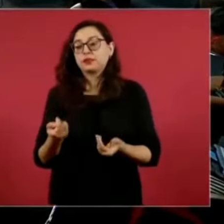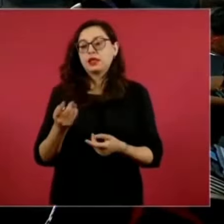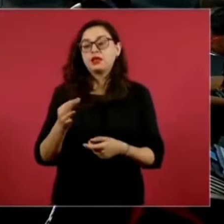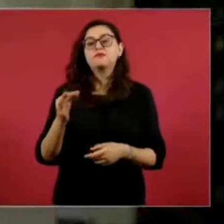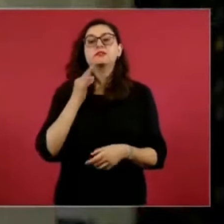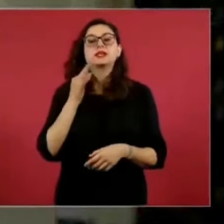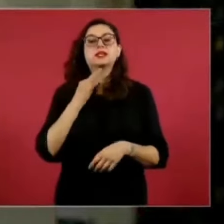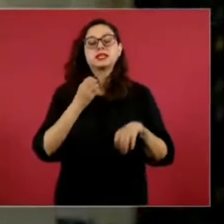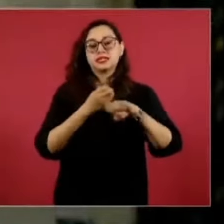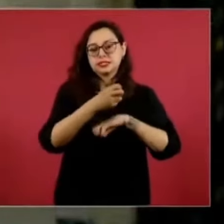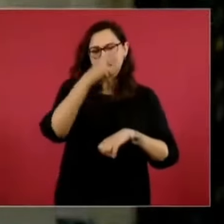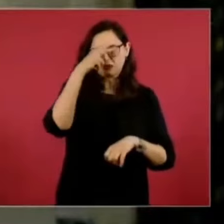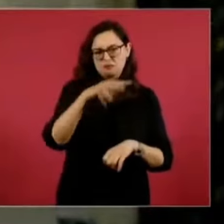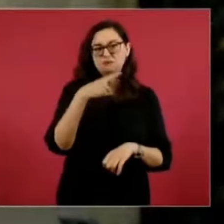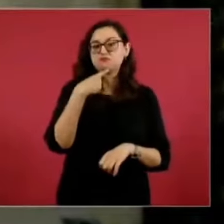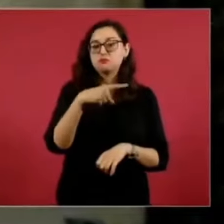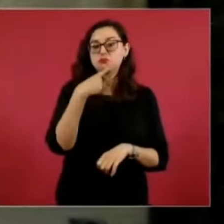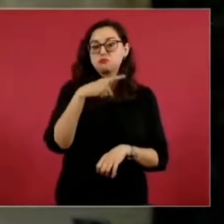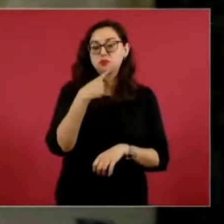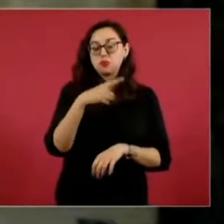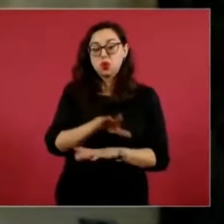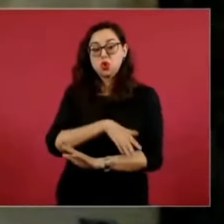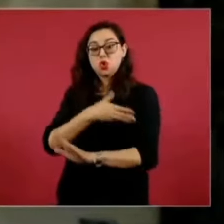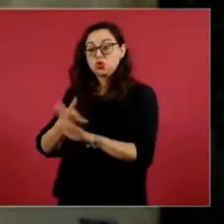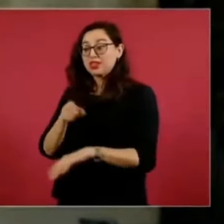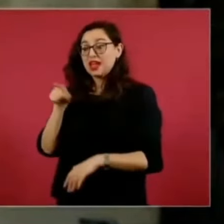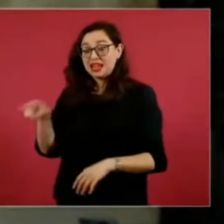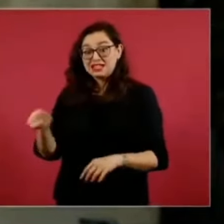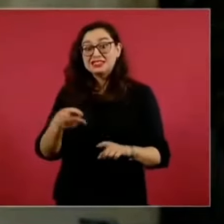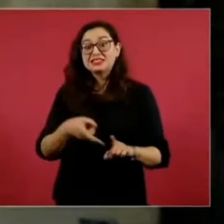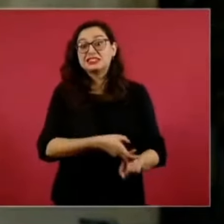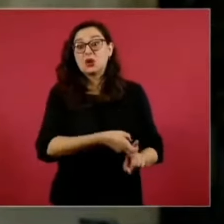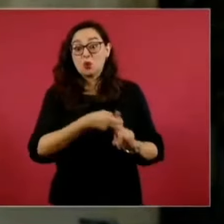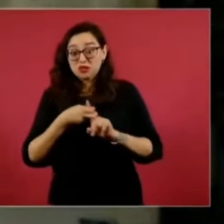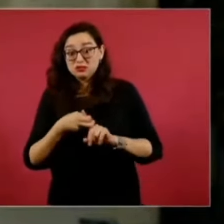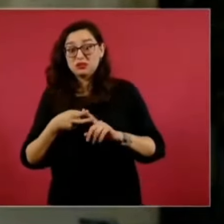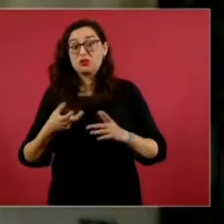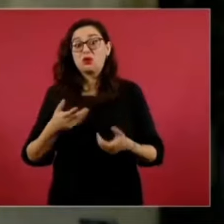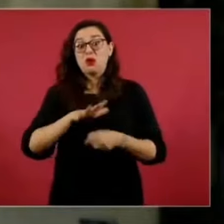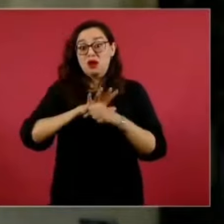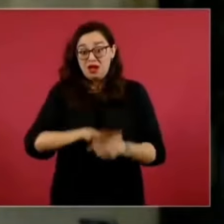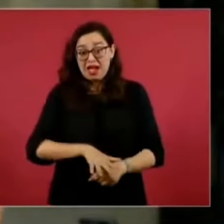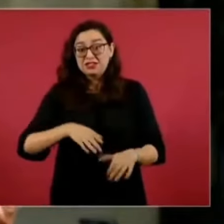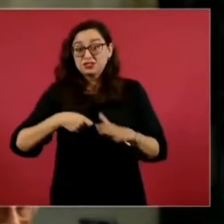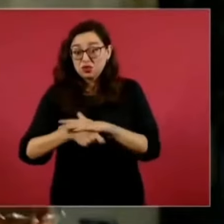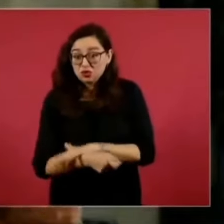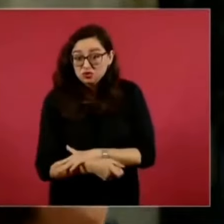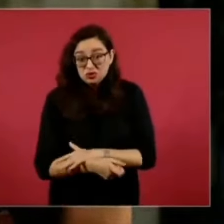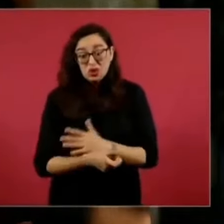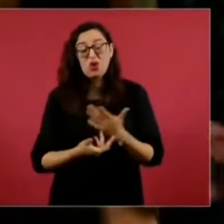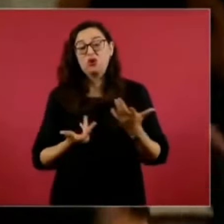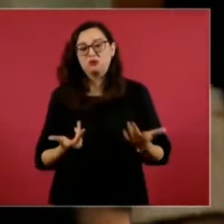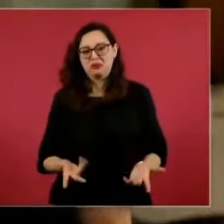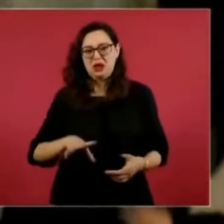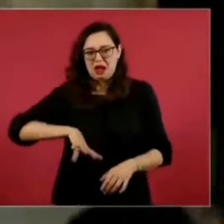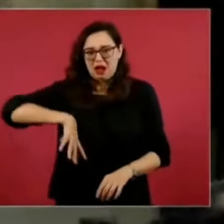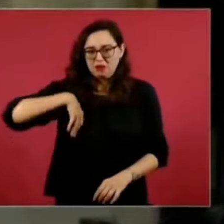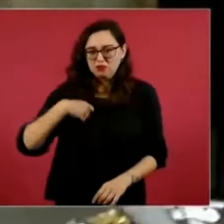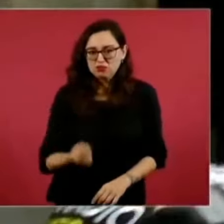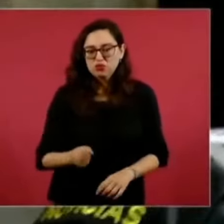México por denuncias penales en su contra por secuestro extorsión abuso de autoridad entre otras realizadas a un